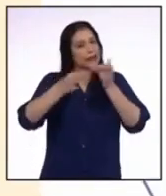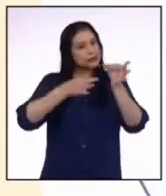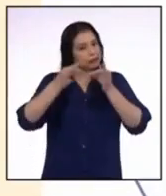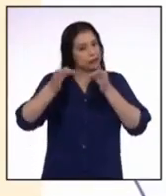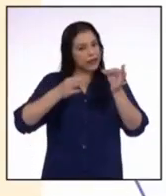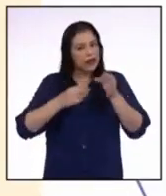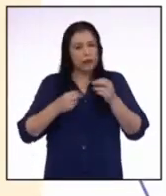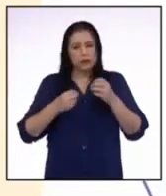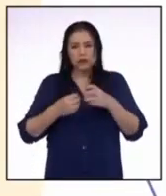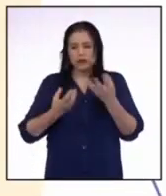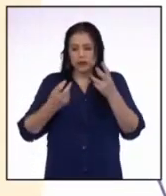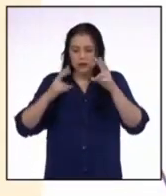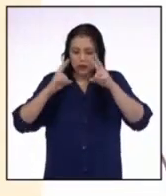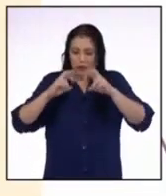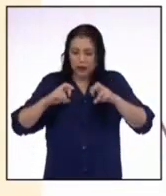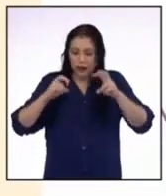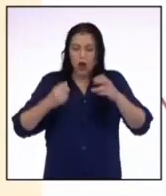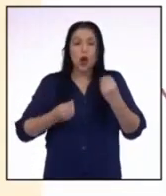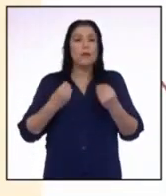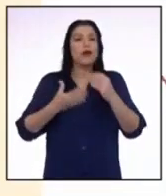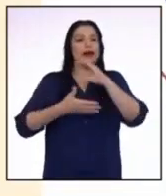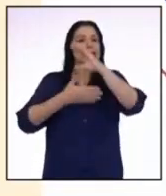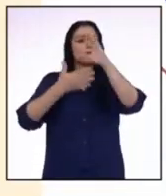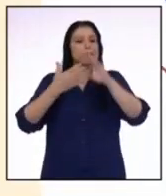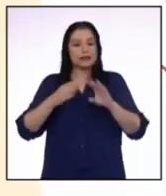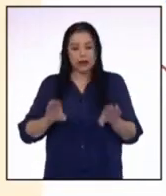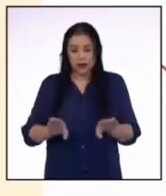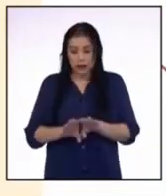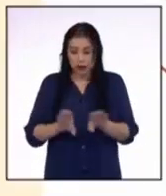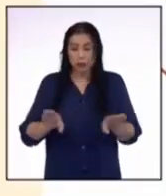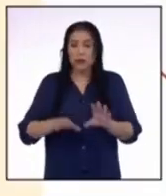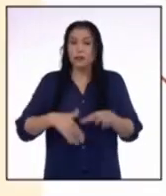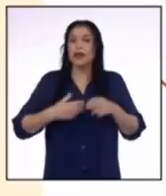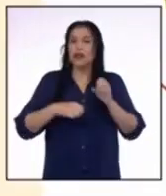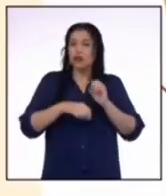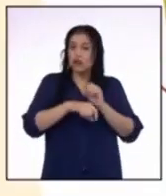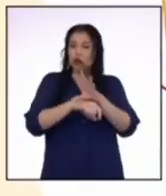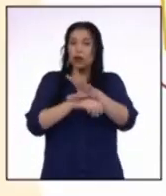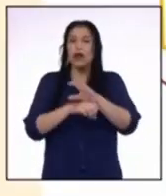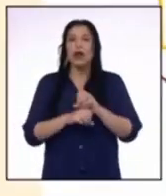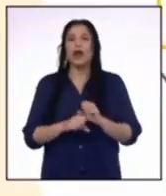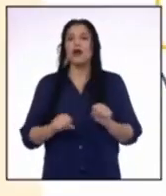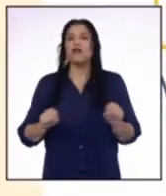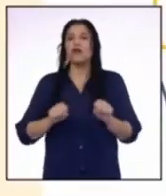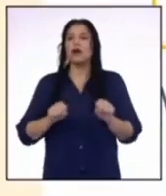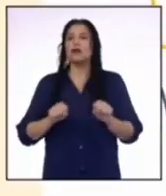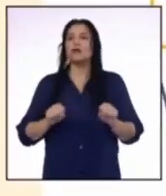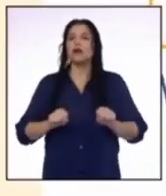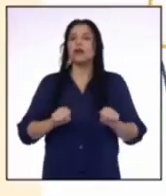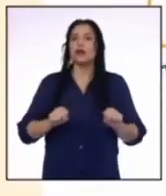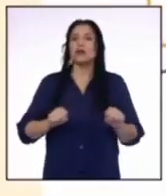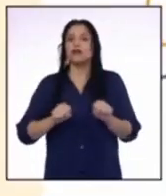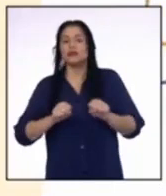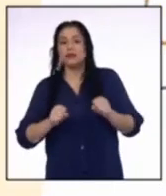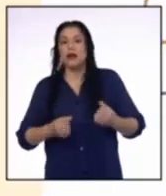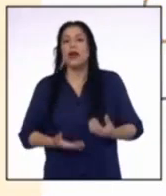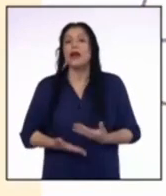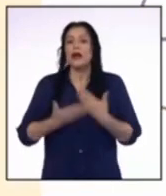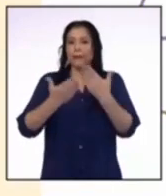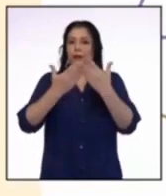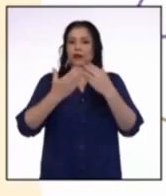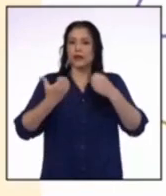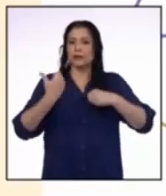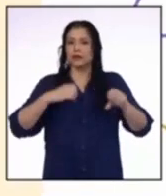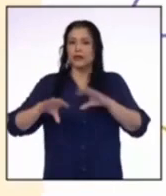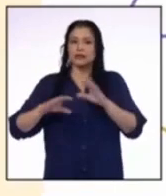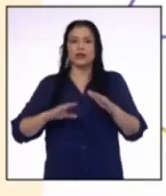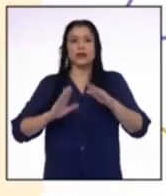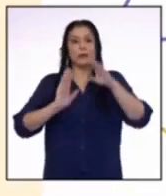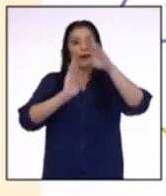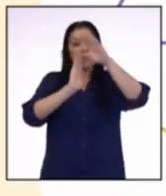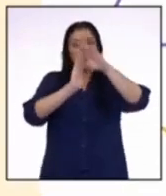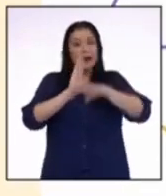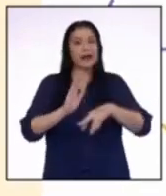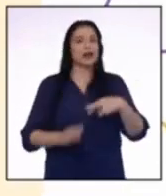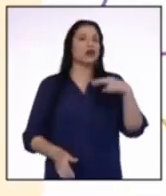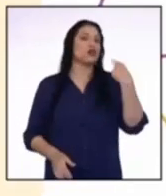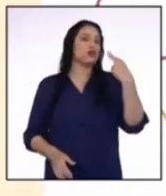e indagamos cómo las propiedades de los suelos influyen en la intensidad de los sismos y aportamos acciones para mitigar los